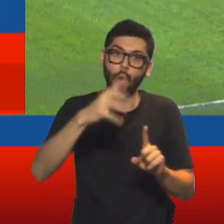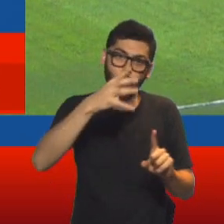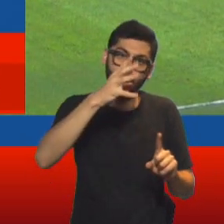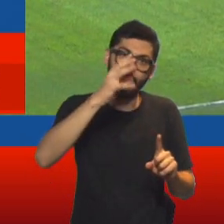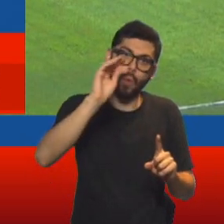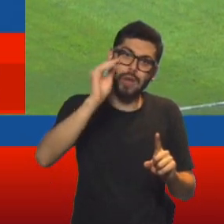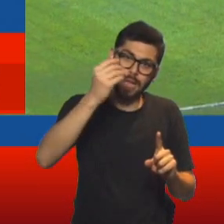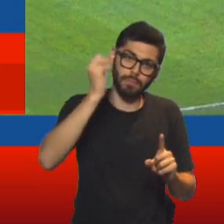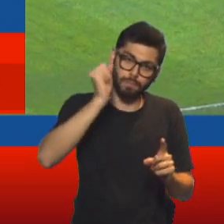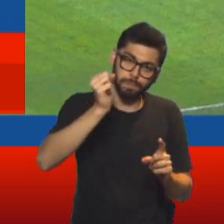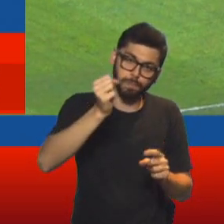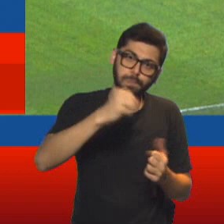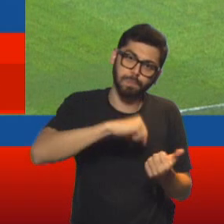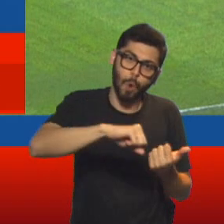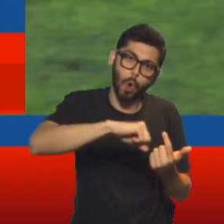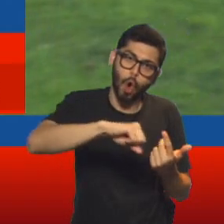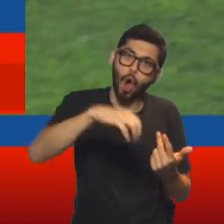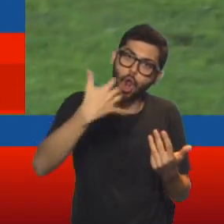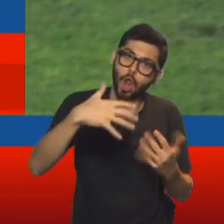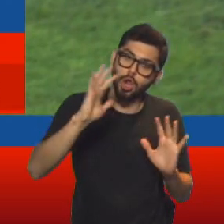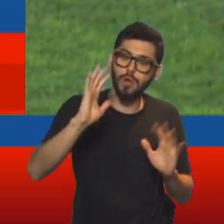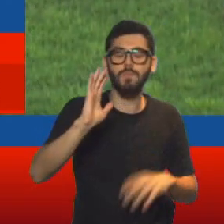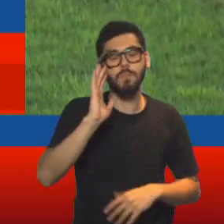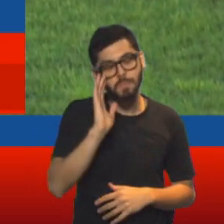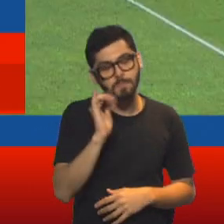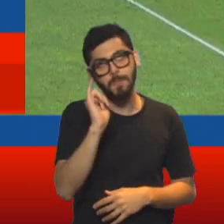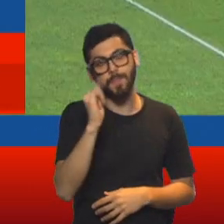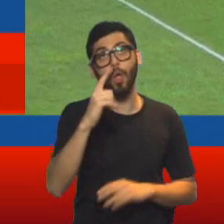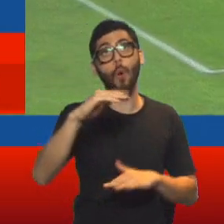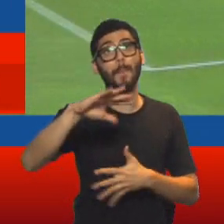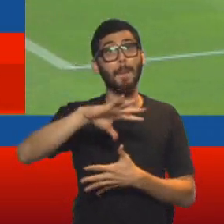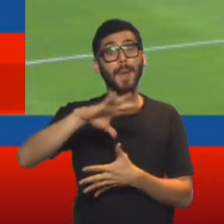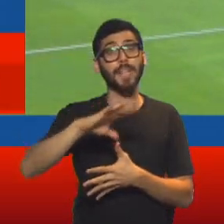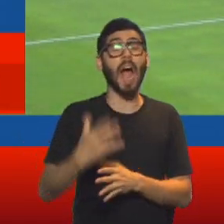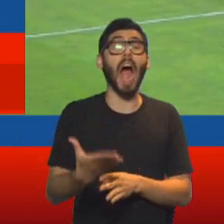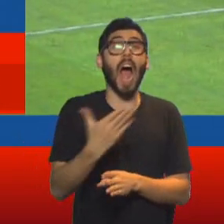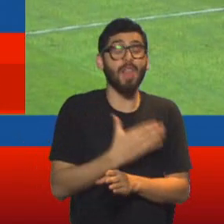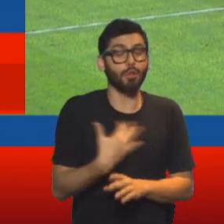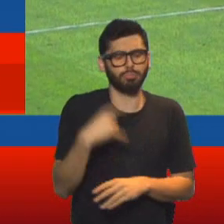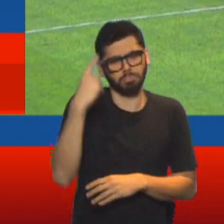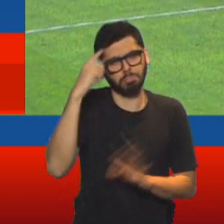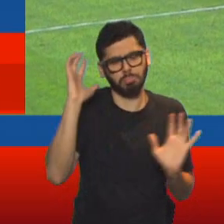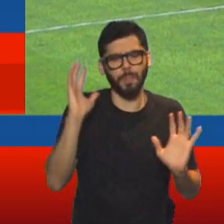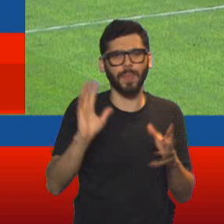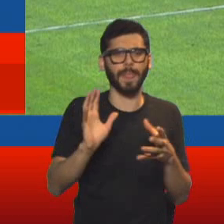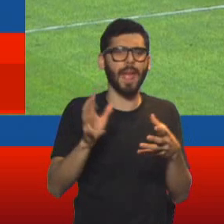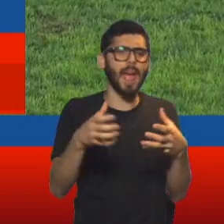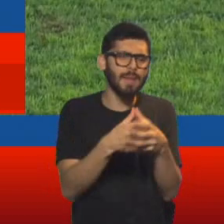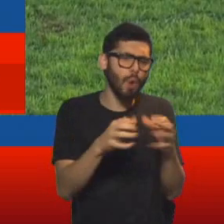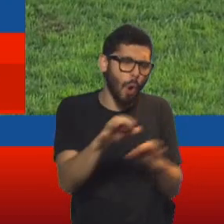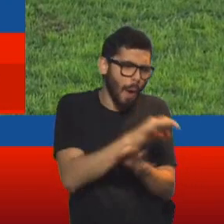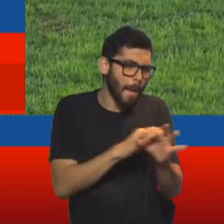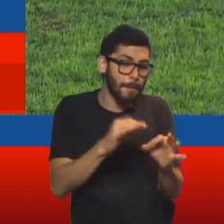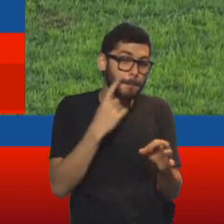Sí, yo antes de la Copa América te podría haber dicho es un equipo que están formando para jugar con